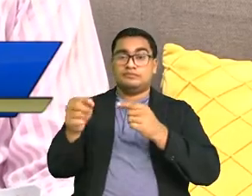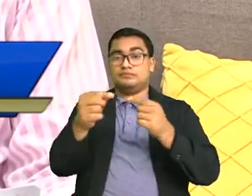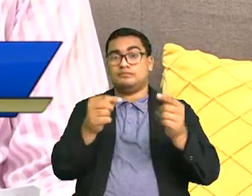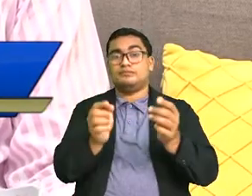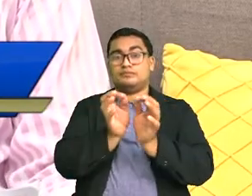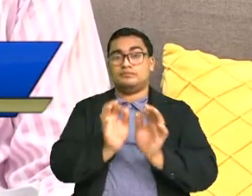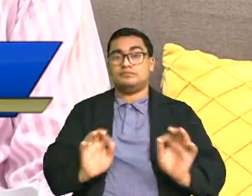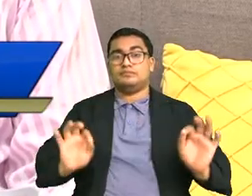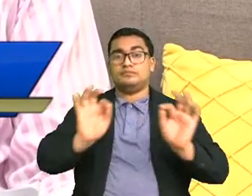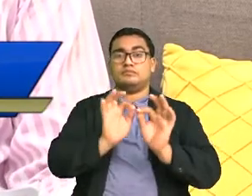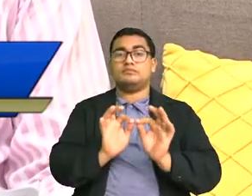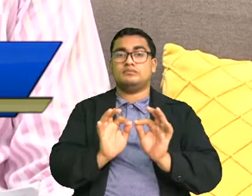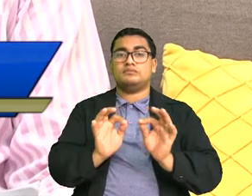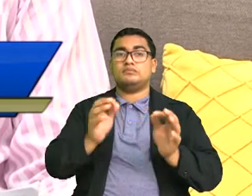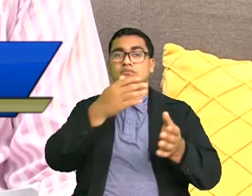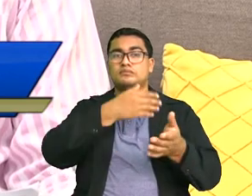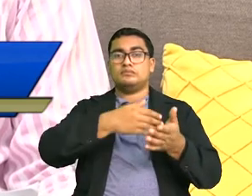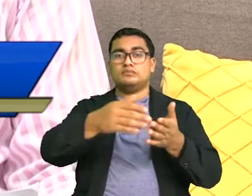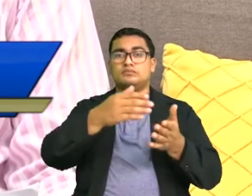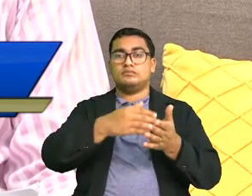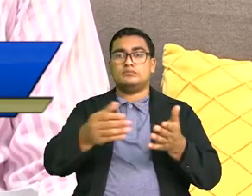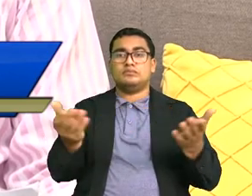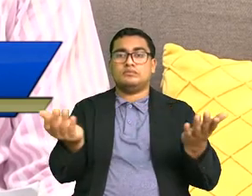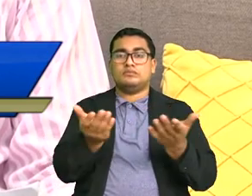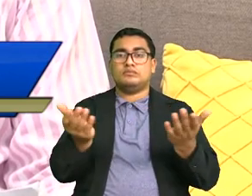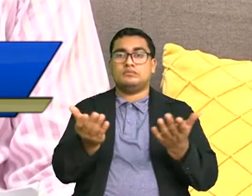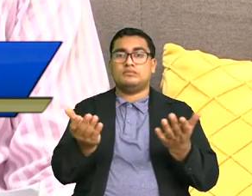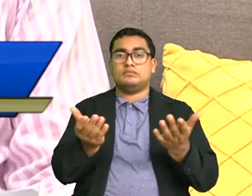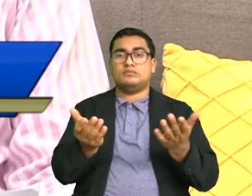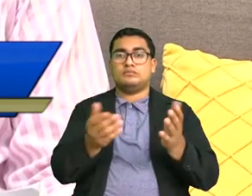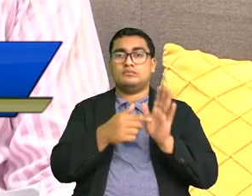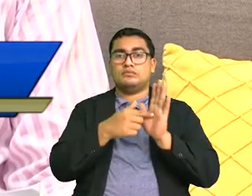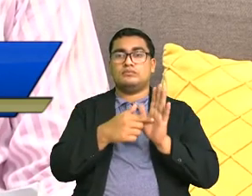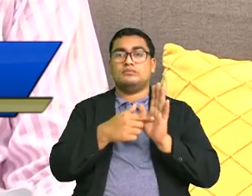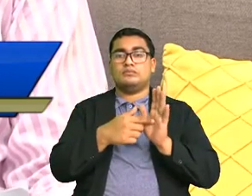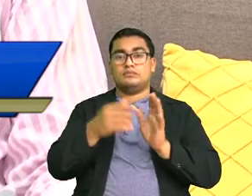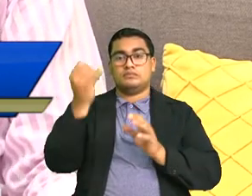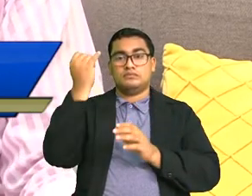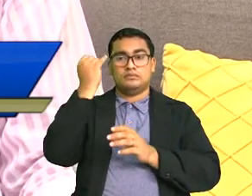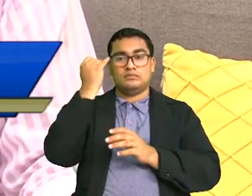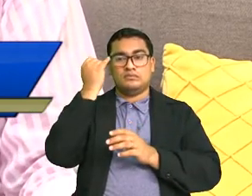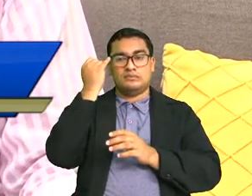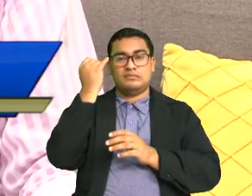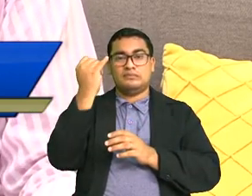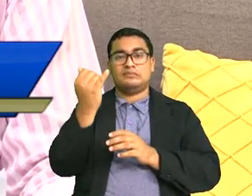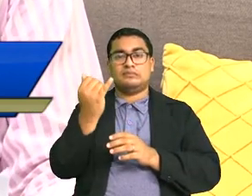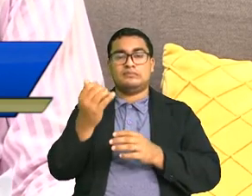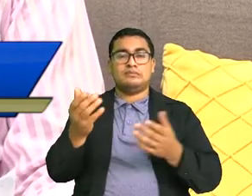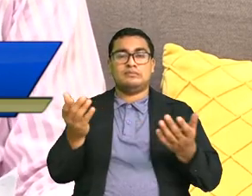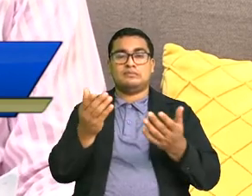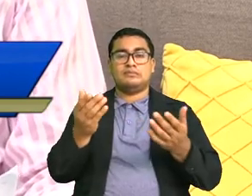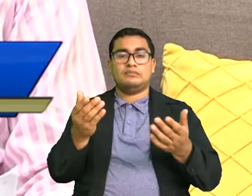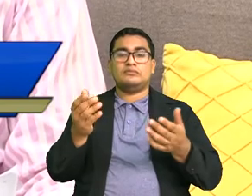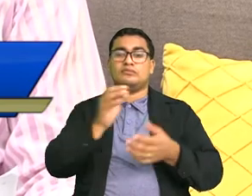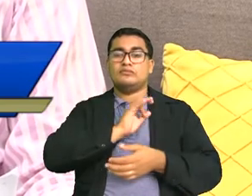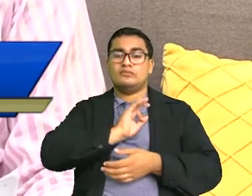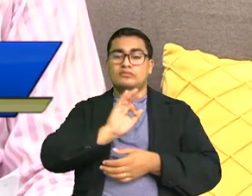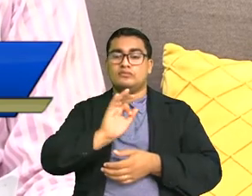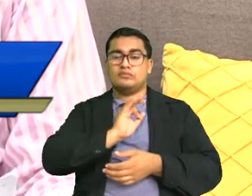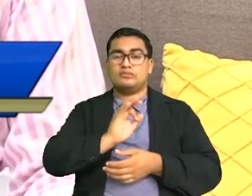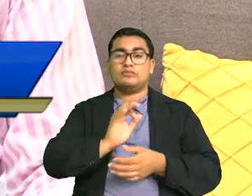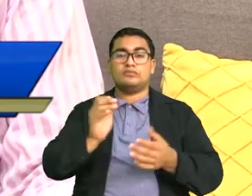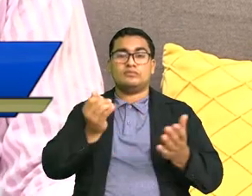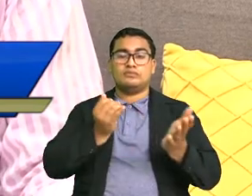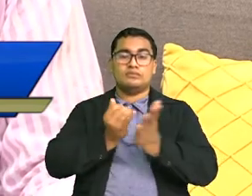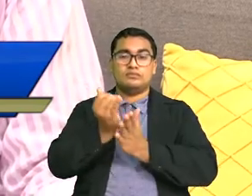favorecido lo que nace por ejemplo como una propuesta de fortalecer fincas de investigación innovación